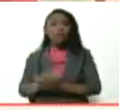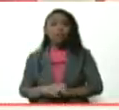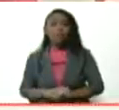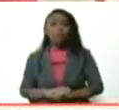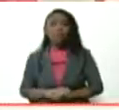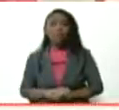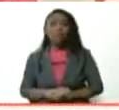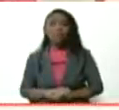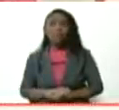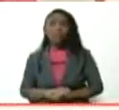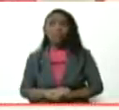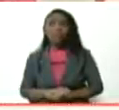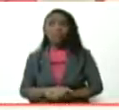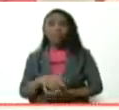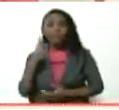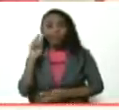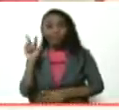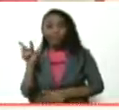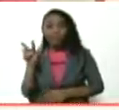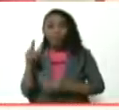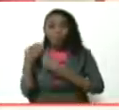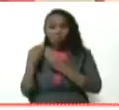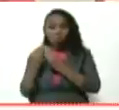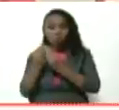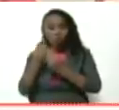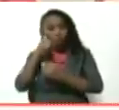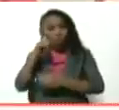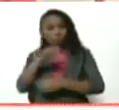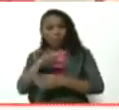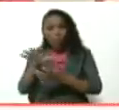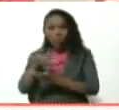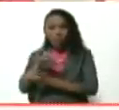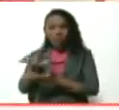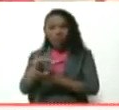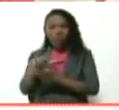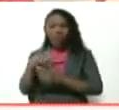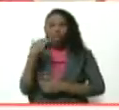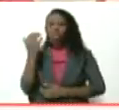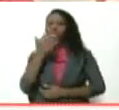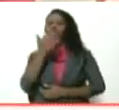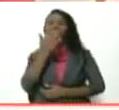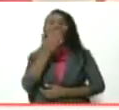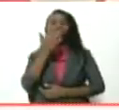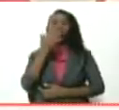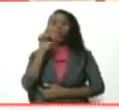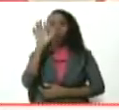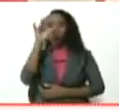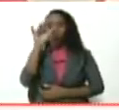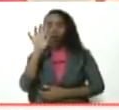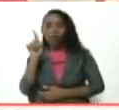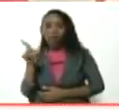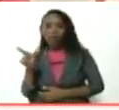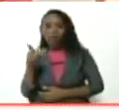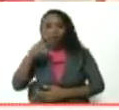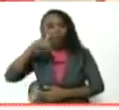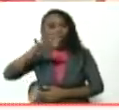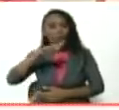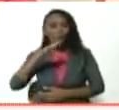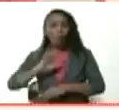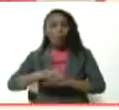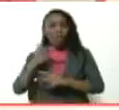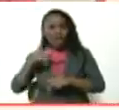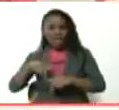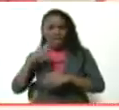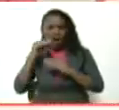Es la derecha, que en vez de acompañar al pueblo en sus problemas, se ríe de ellos. Por eso cuando aquí hablan de sanciones,